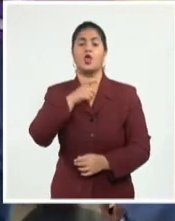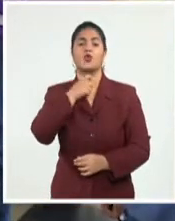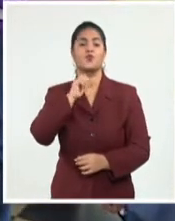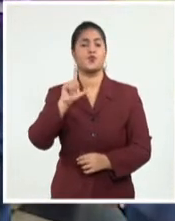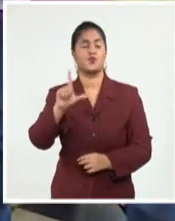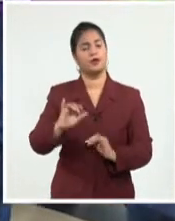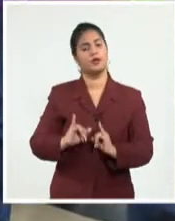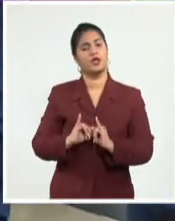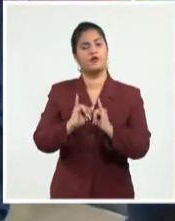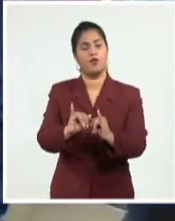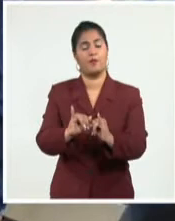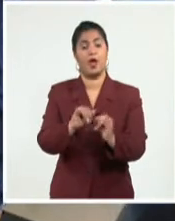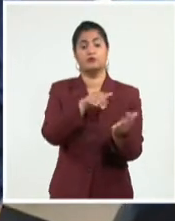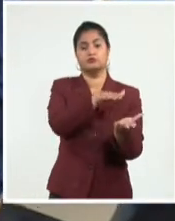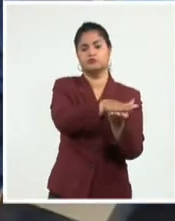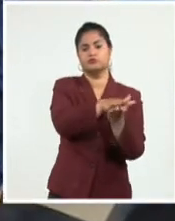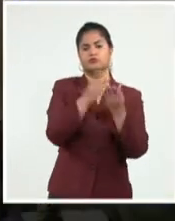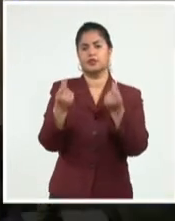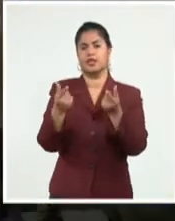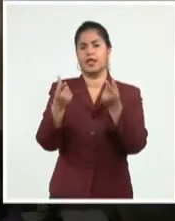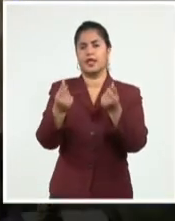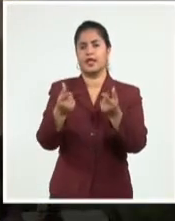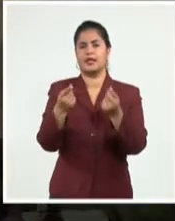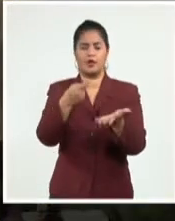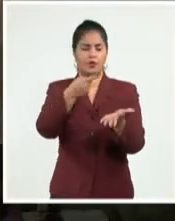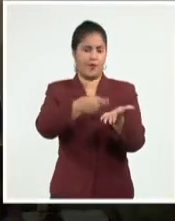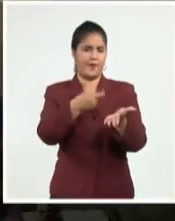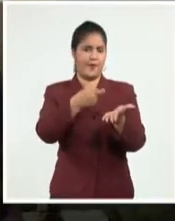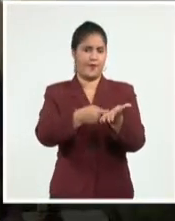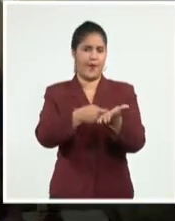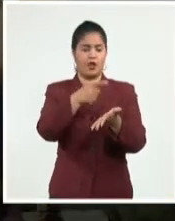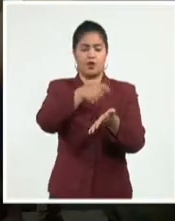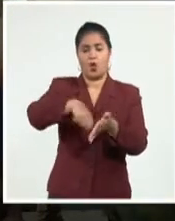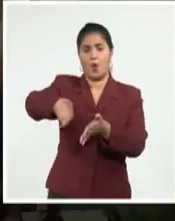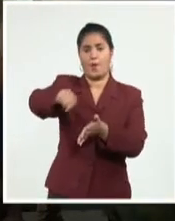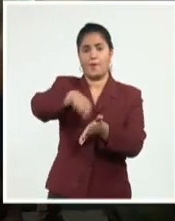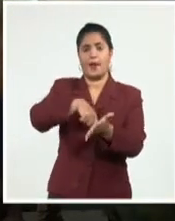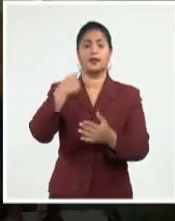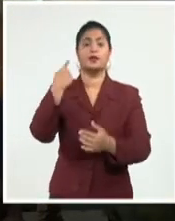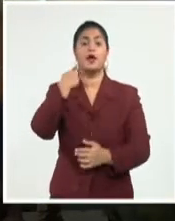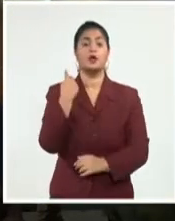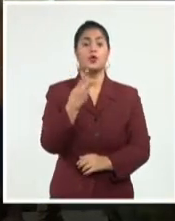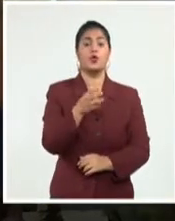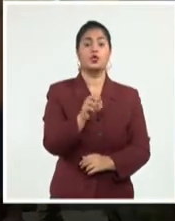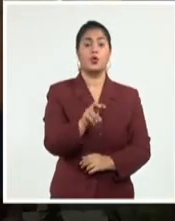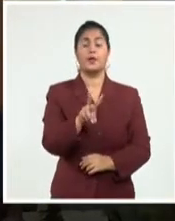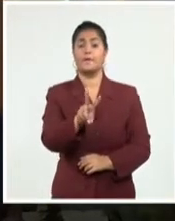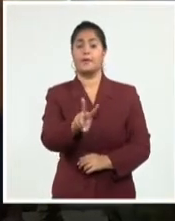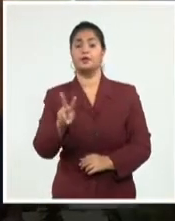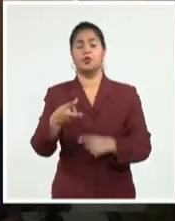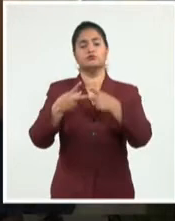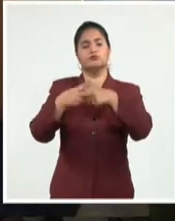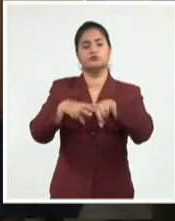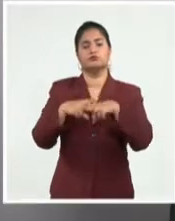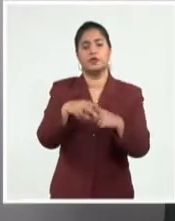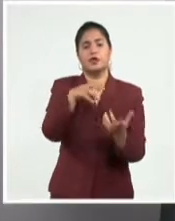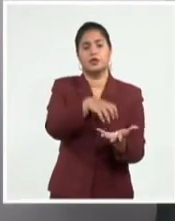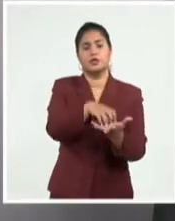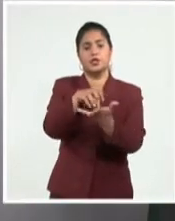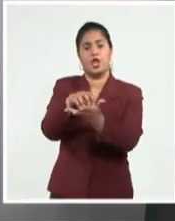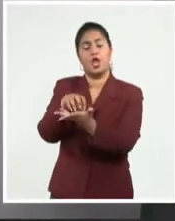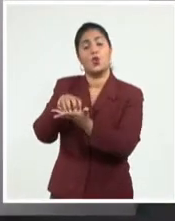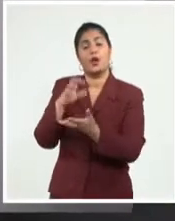año 2022 en la provincia y su ejecución en la reanimación de los barrios vulnerables, entre otras prioridades del